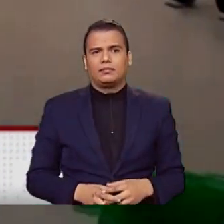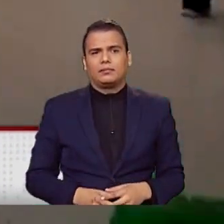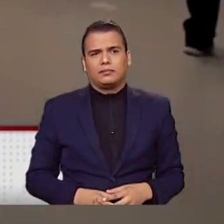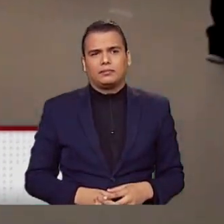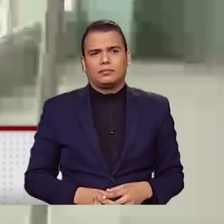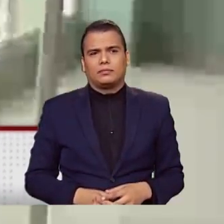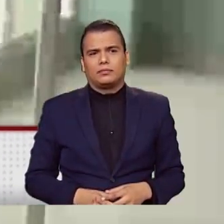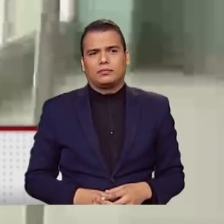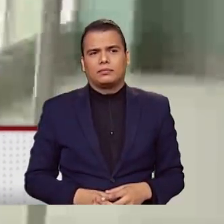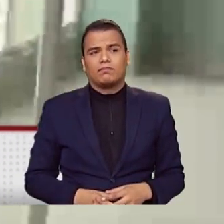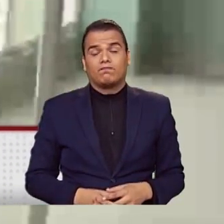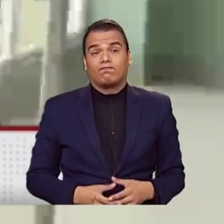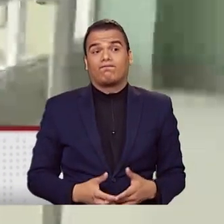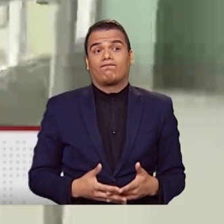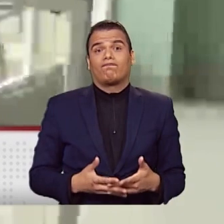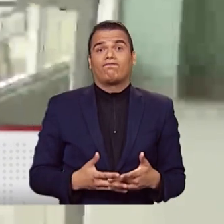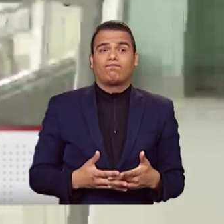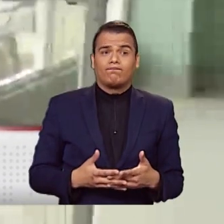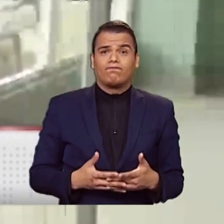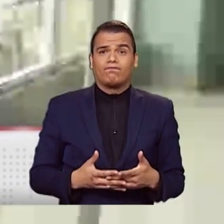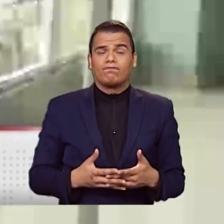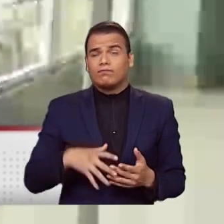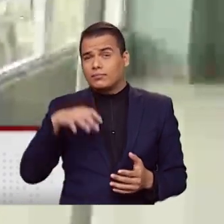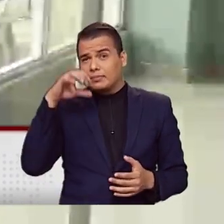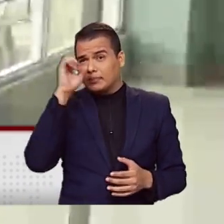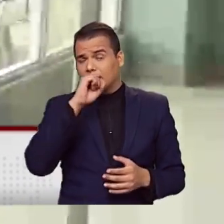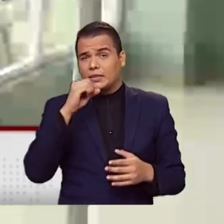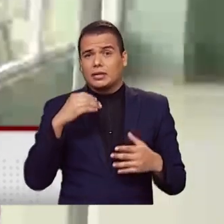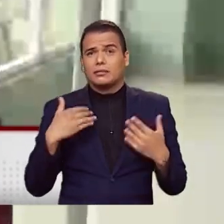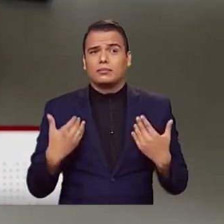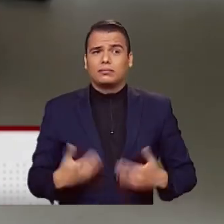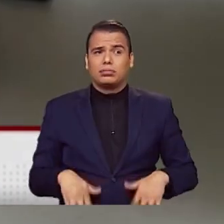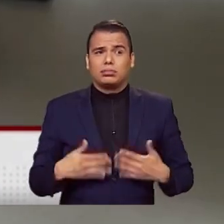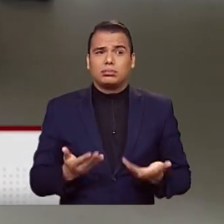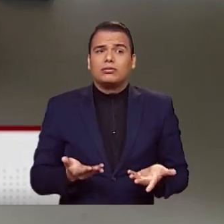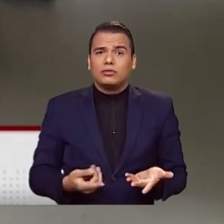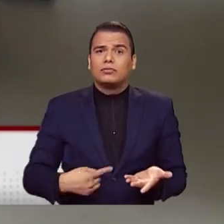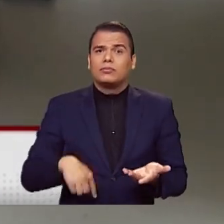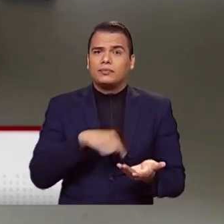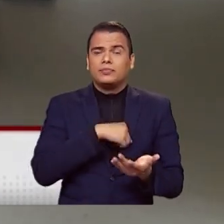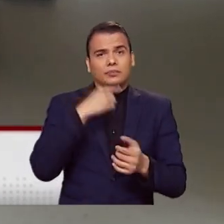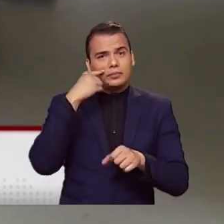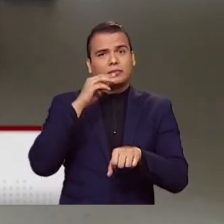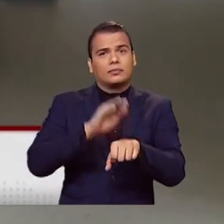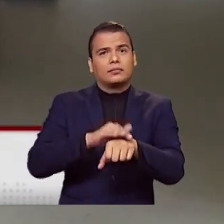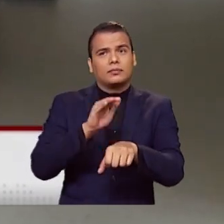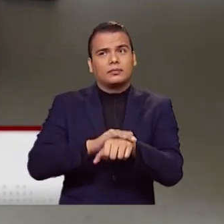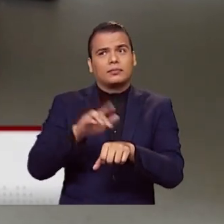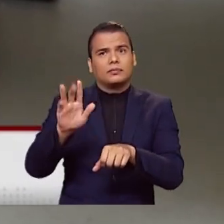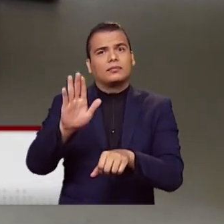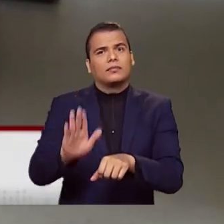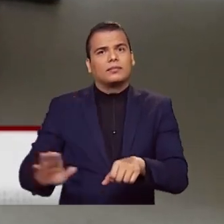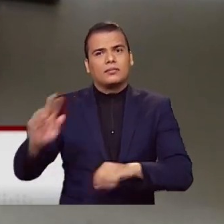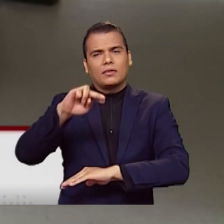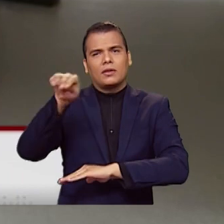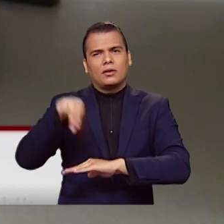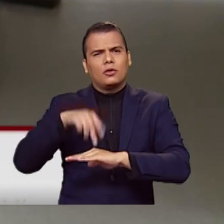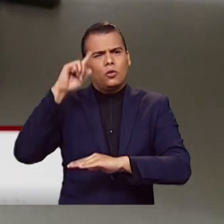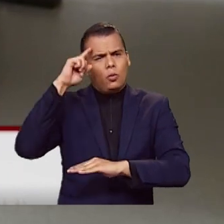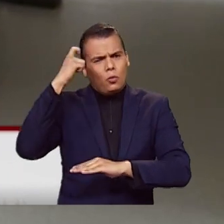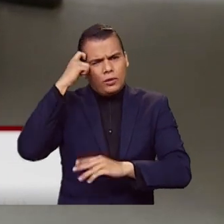nariñense. Cosa que ahí es cuando le hacemos un llamado al gobierno departamental y central para